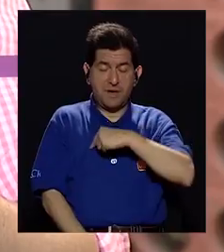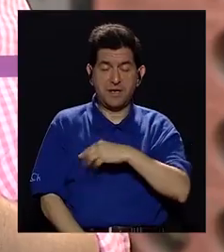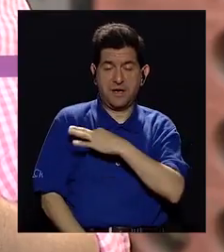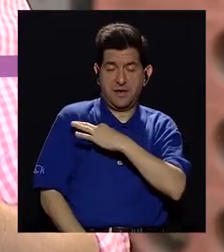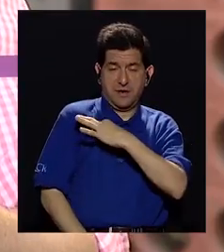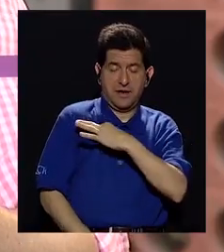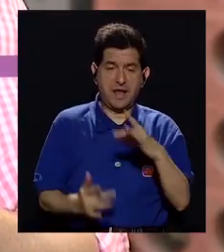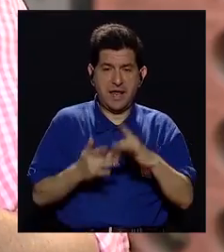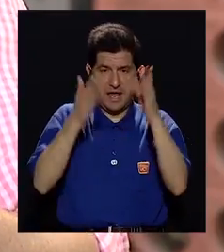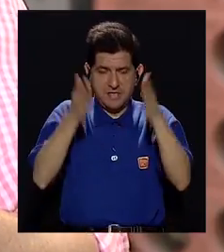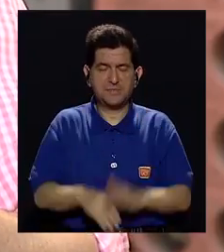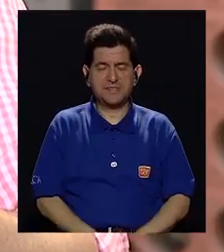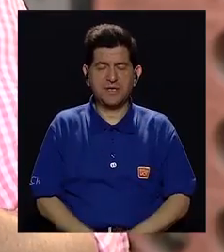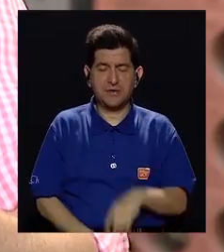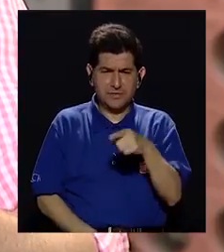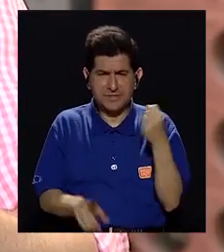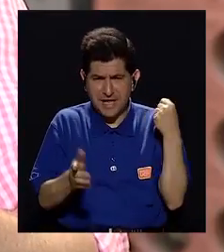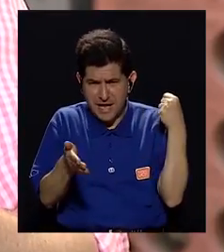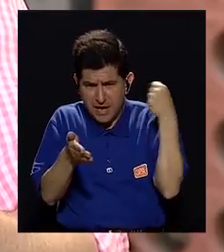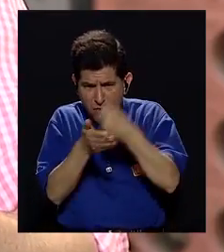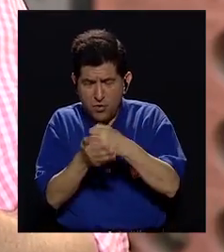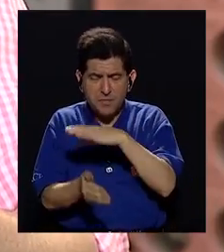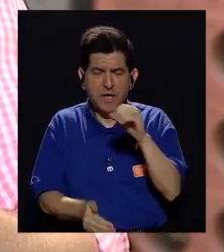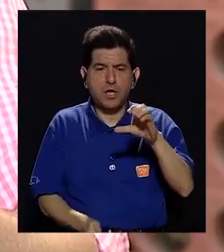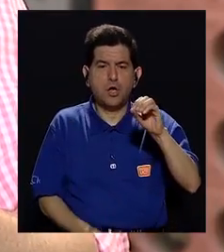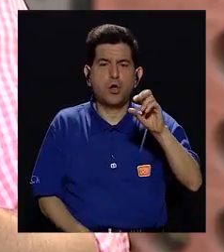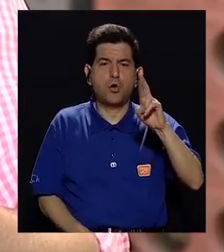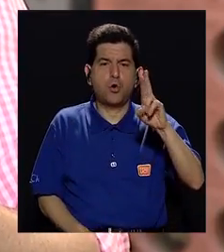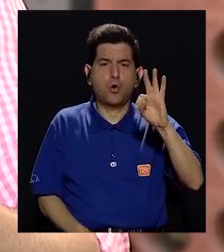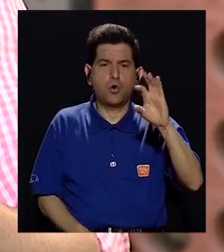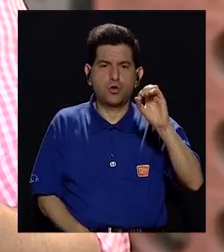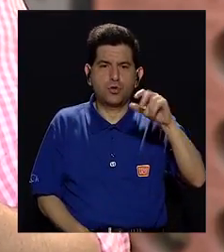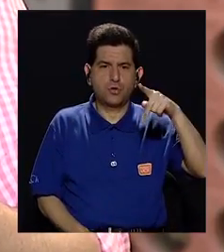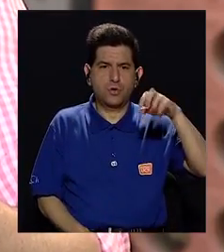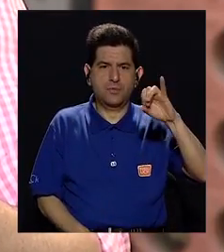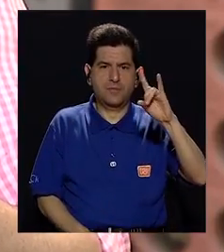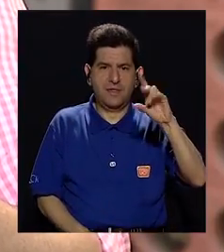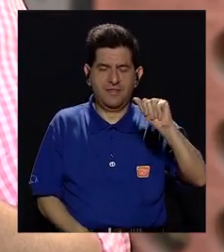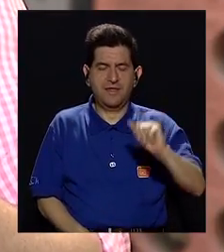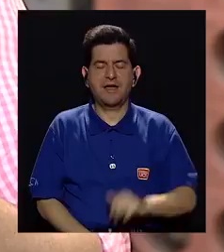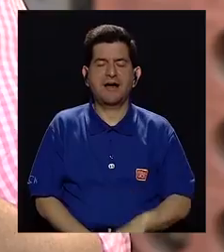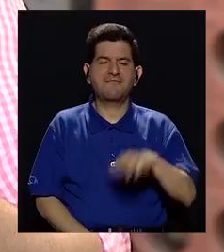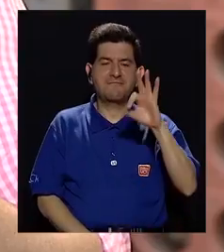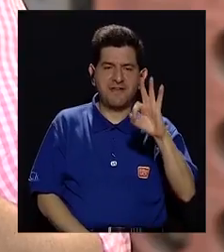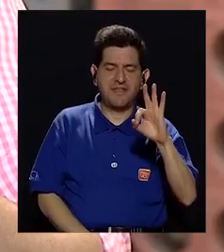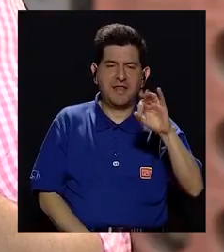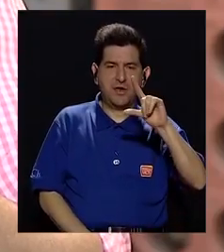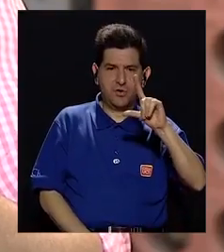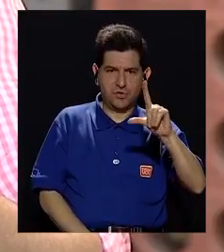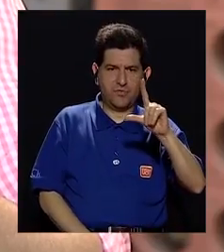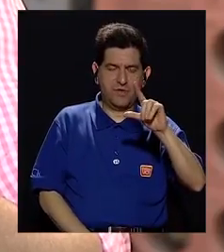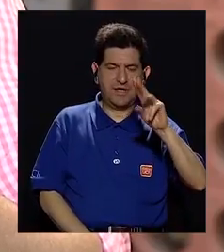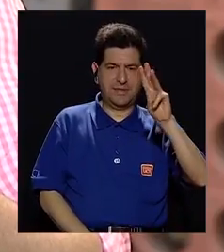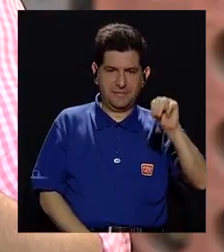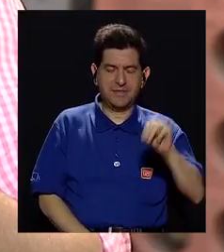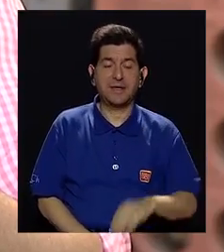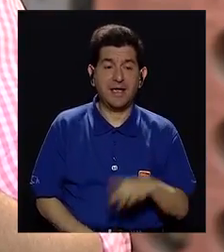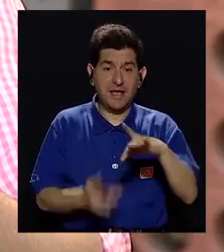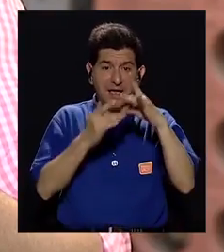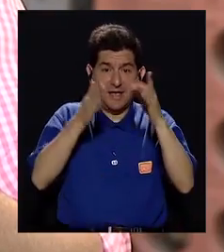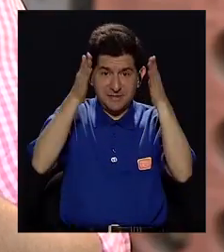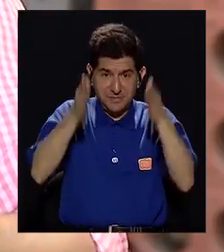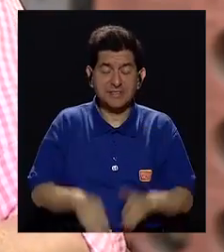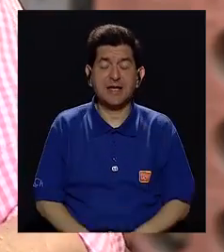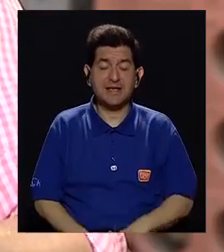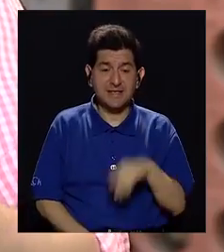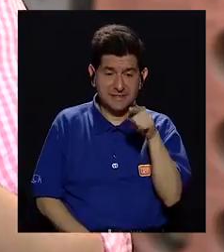nuestro invitado especialista en traumatología y ortopedia, Federico Llobet, quien además es especialista en lesiones